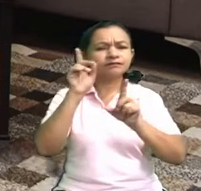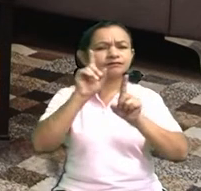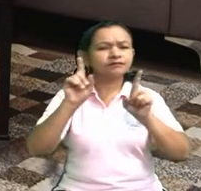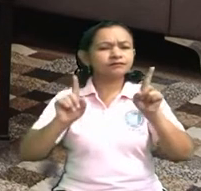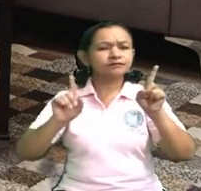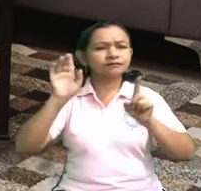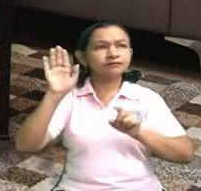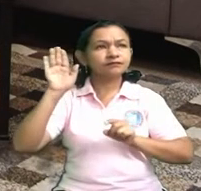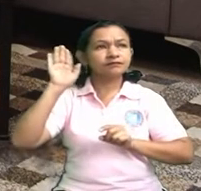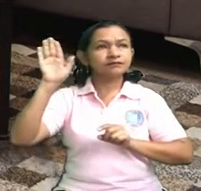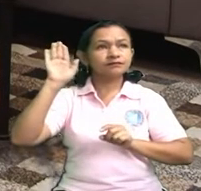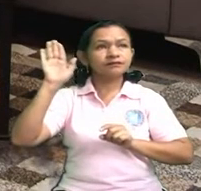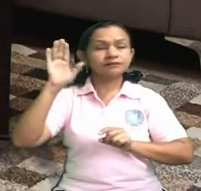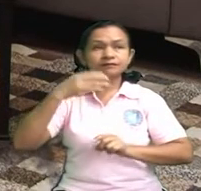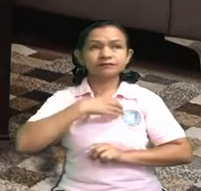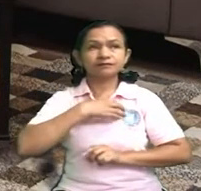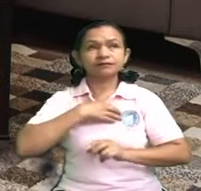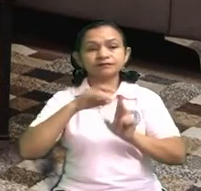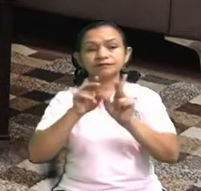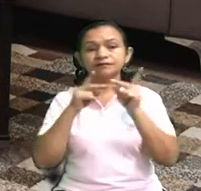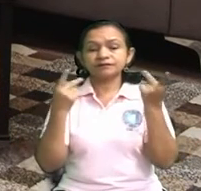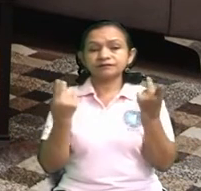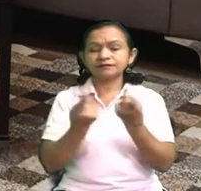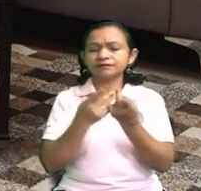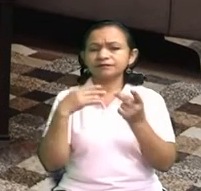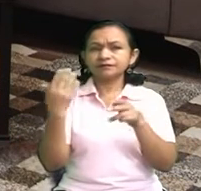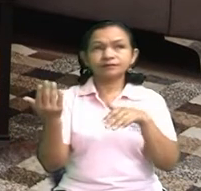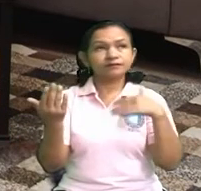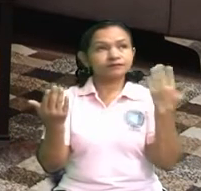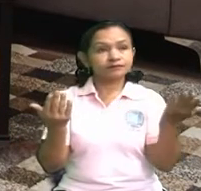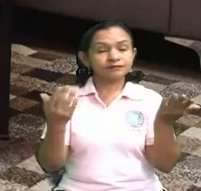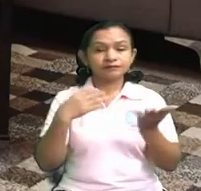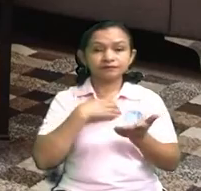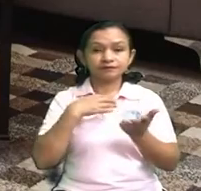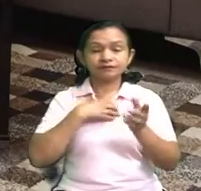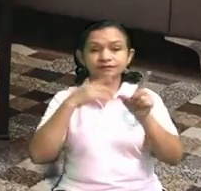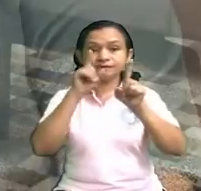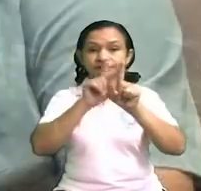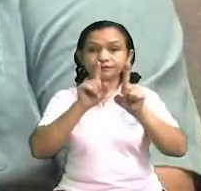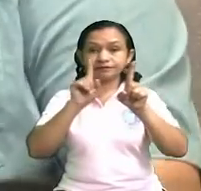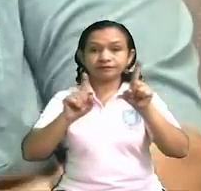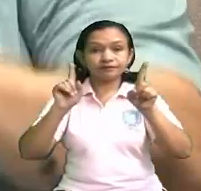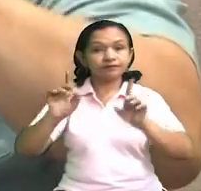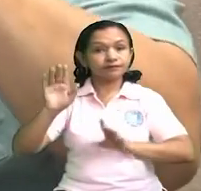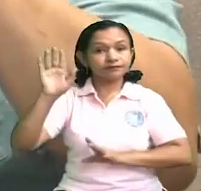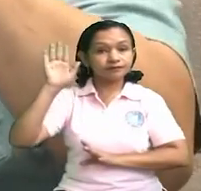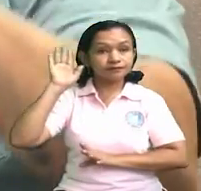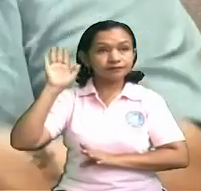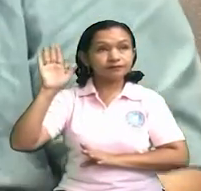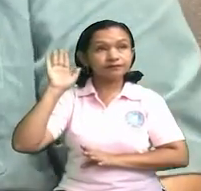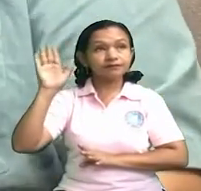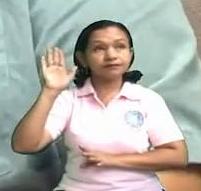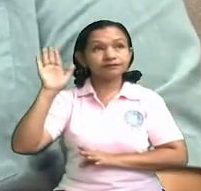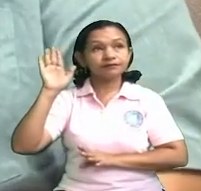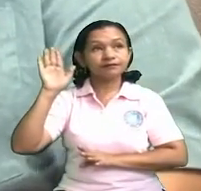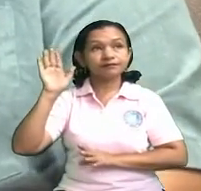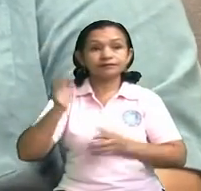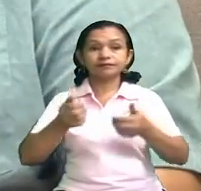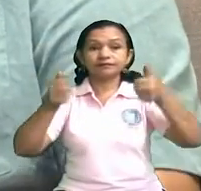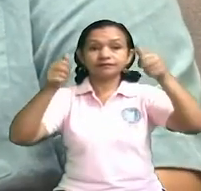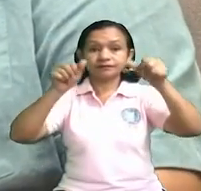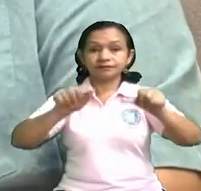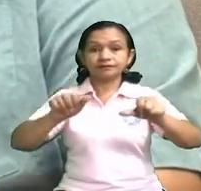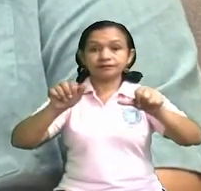Gobernación con nuestro pueblo, compañero Luis. Bueno, este nivel de compromiso fue definido desde